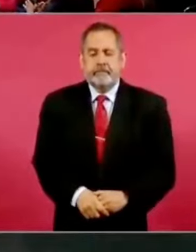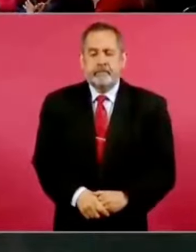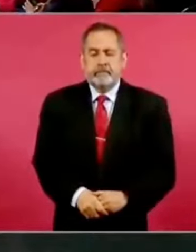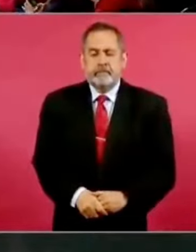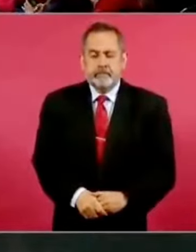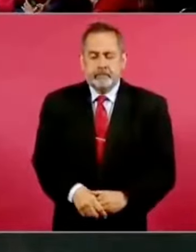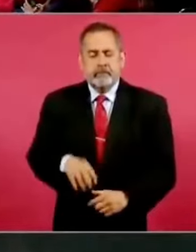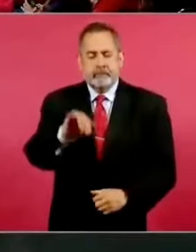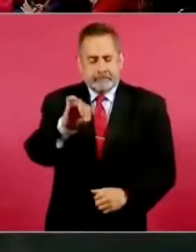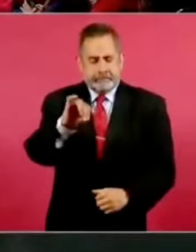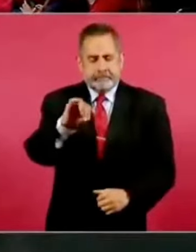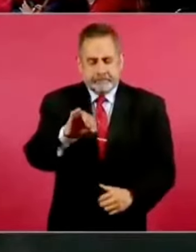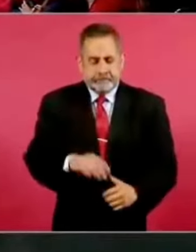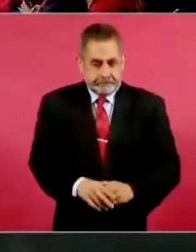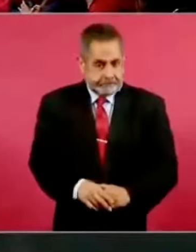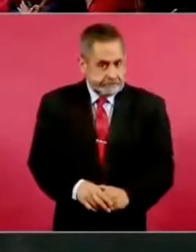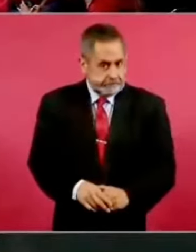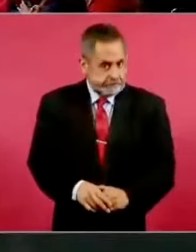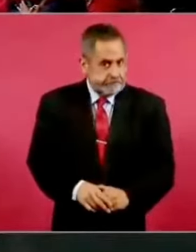Sí, muy